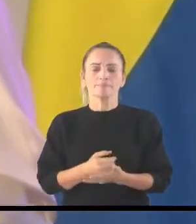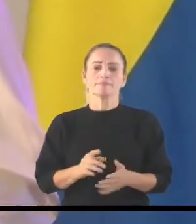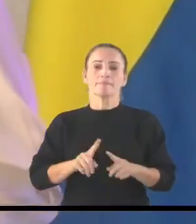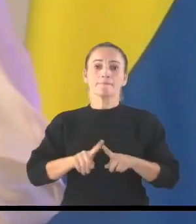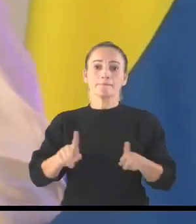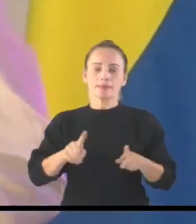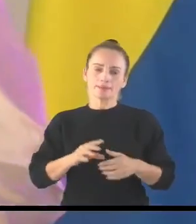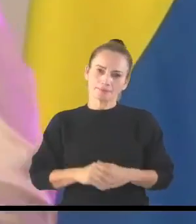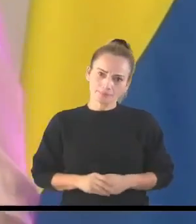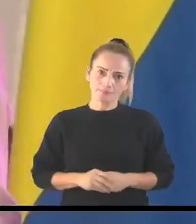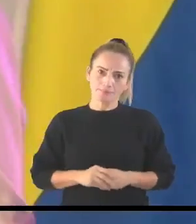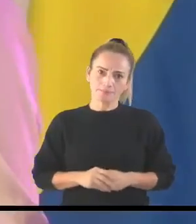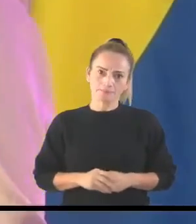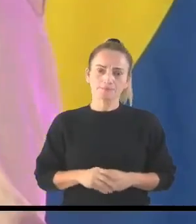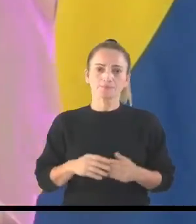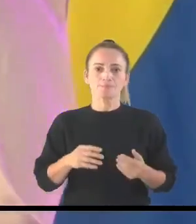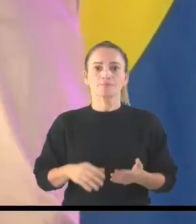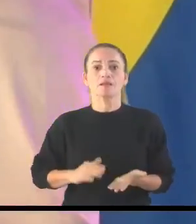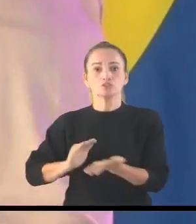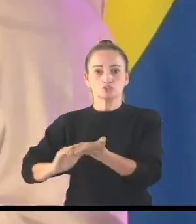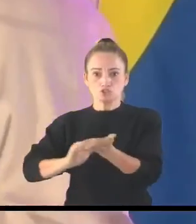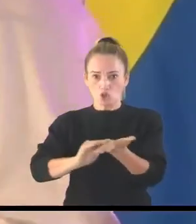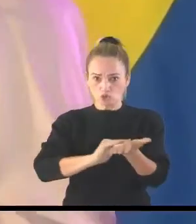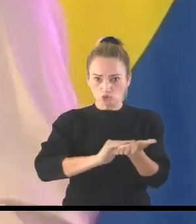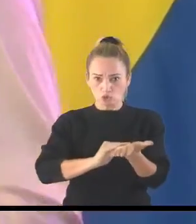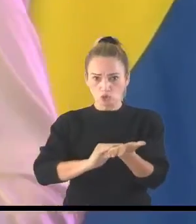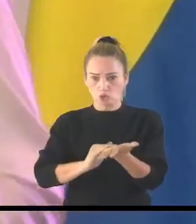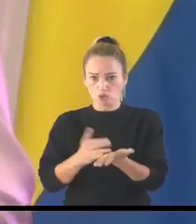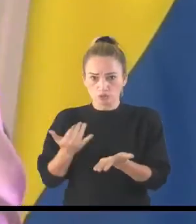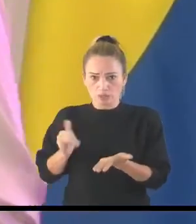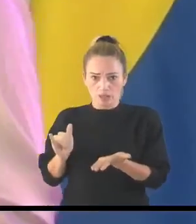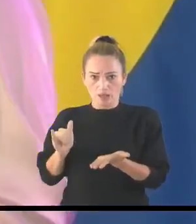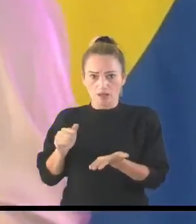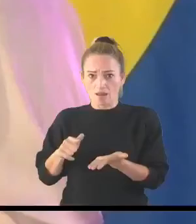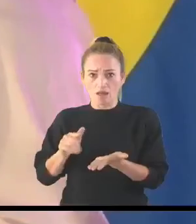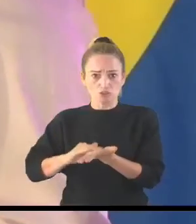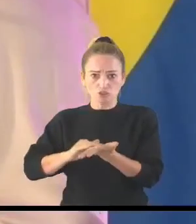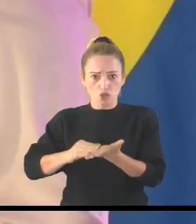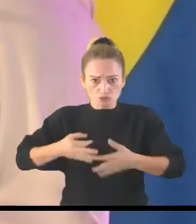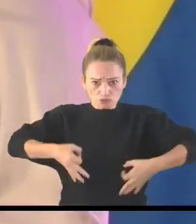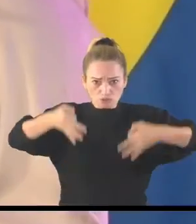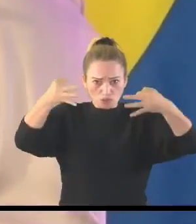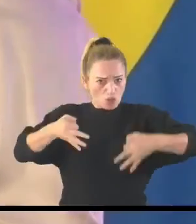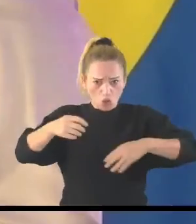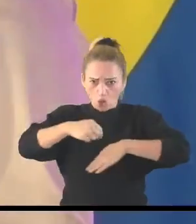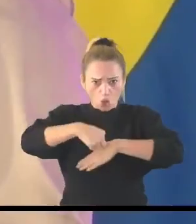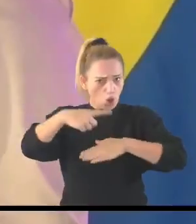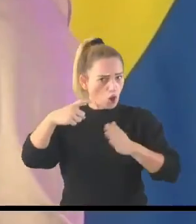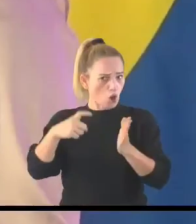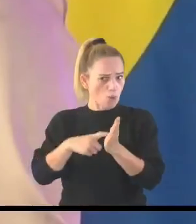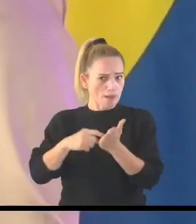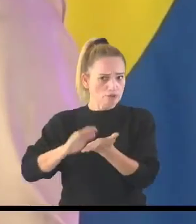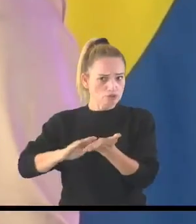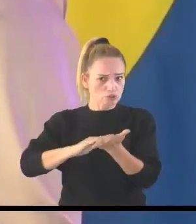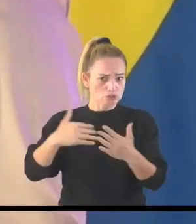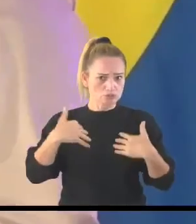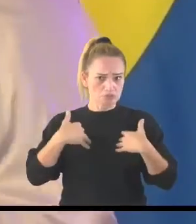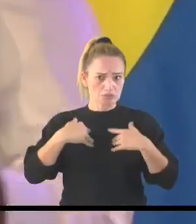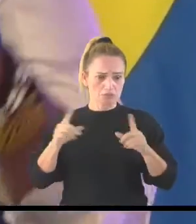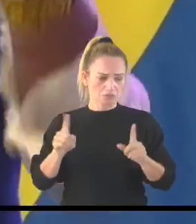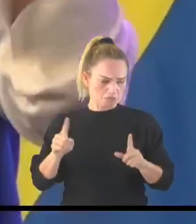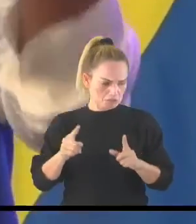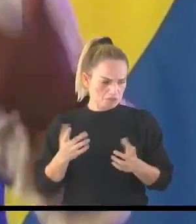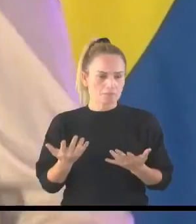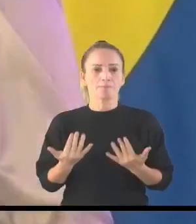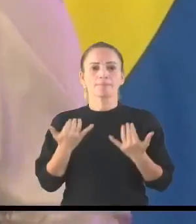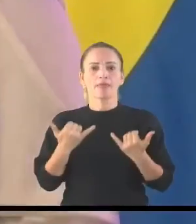embargo, la mera indemnización no significa que ya estemos reparando a las víctimas,